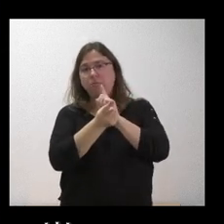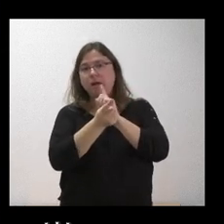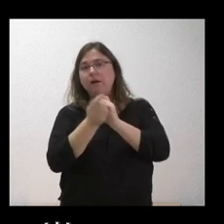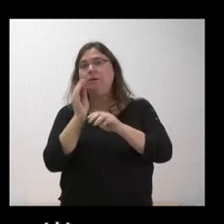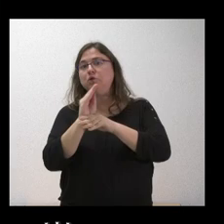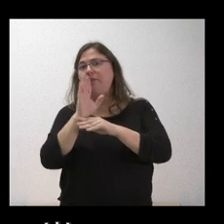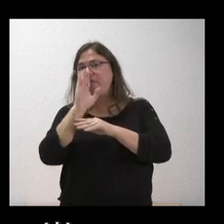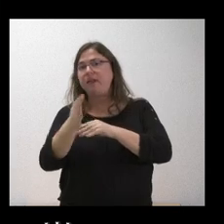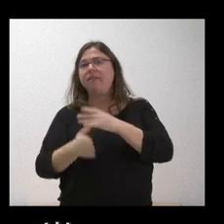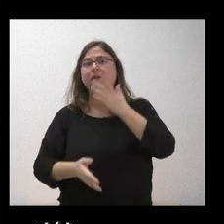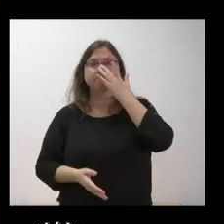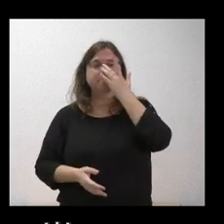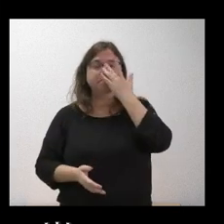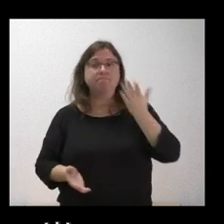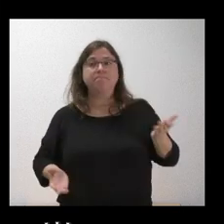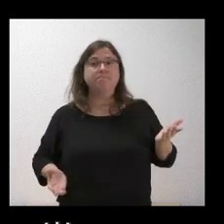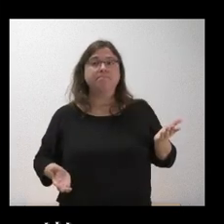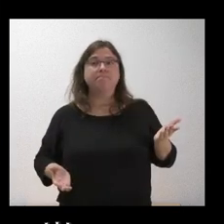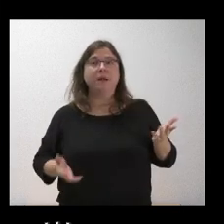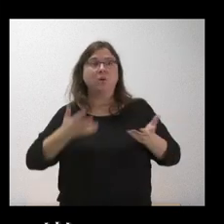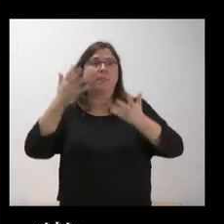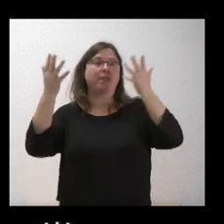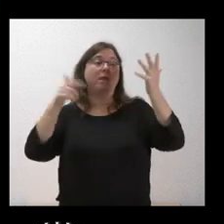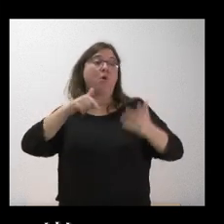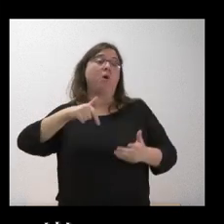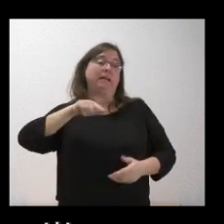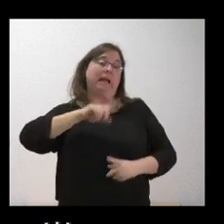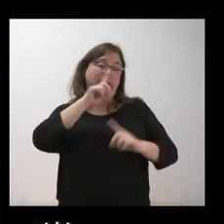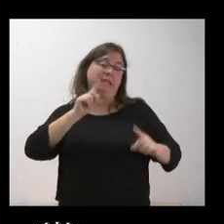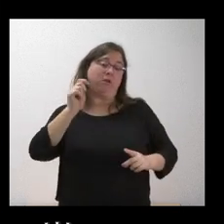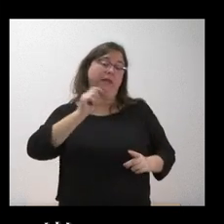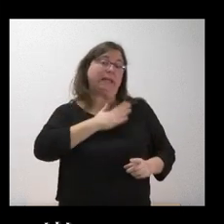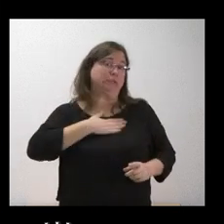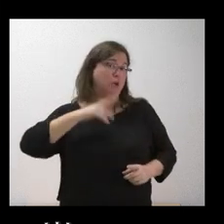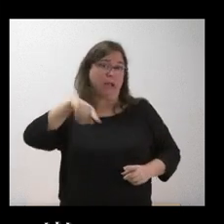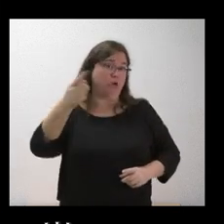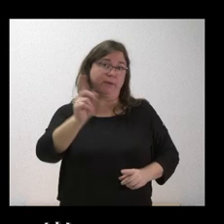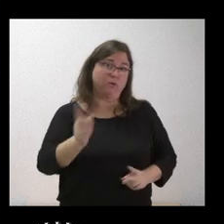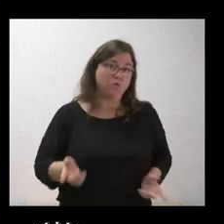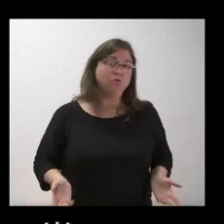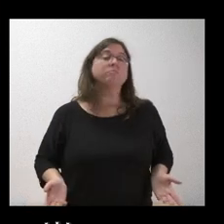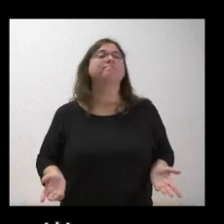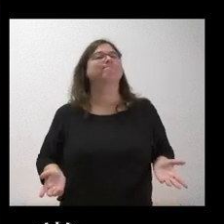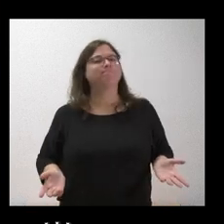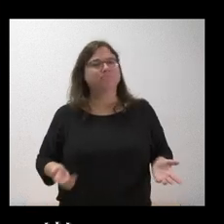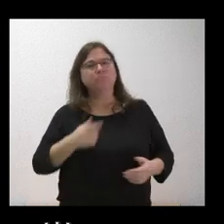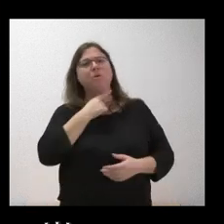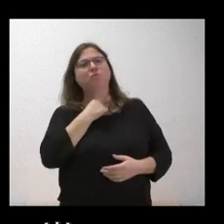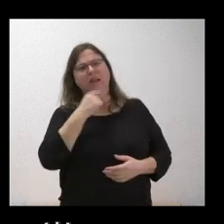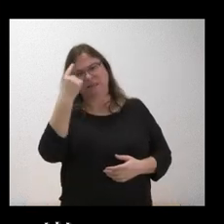una en una una dádiva O sea que este año lo dan y si no quieren el año que viene no lo dan o entonces me gustaría saber